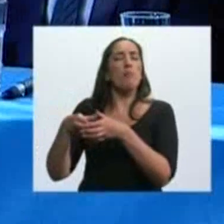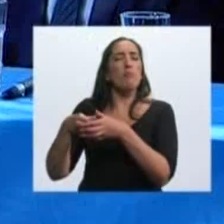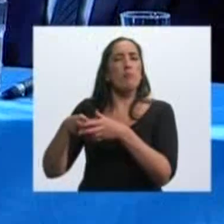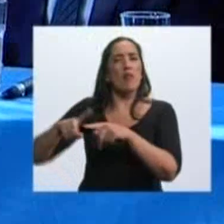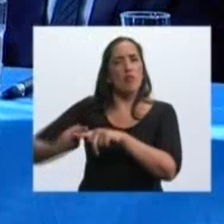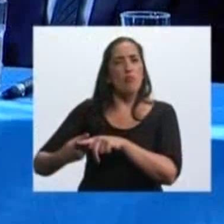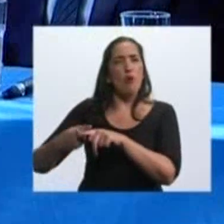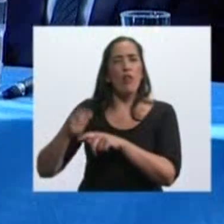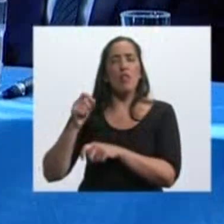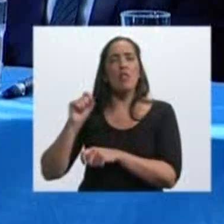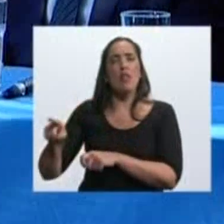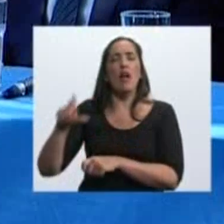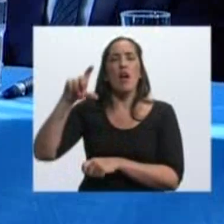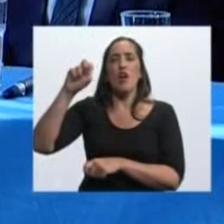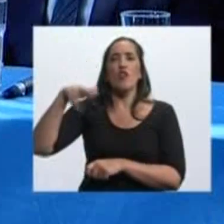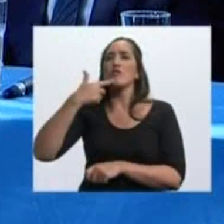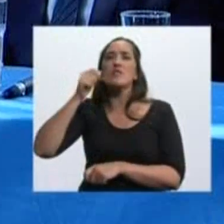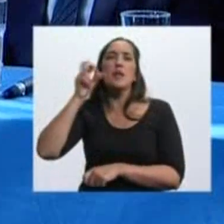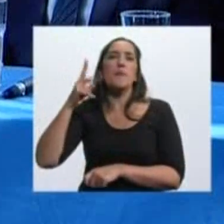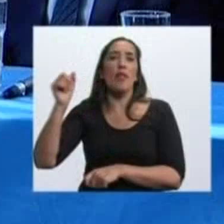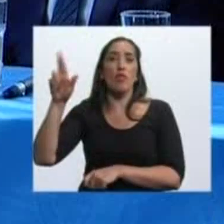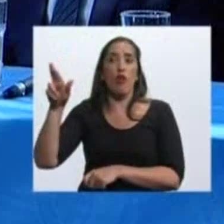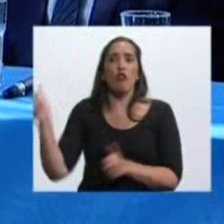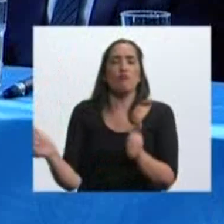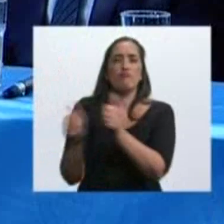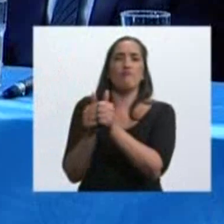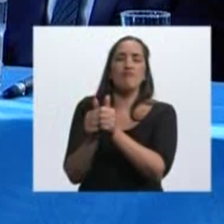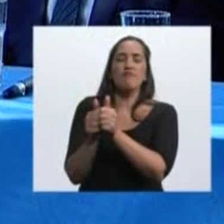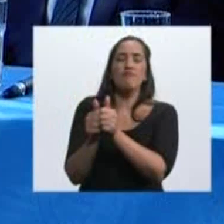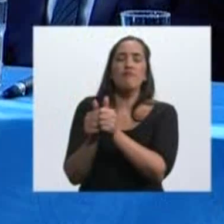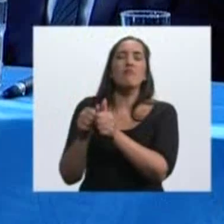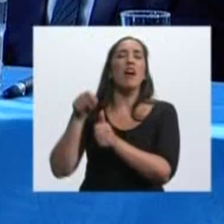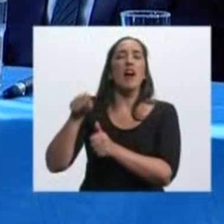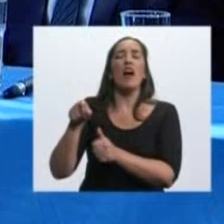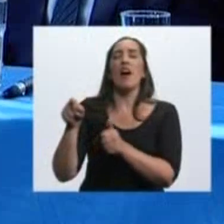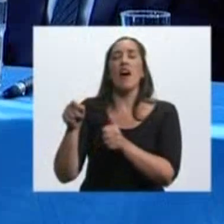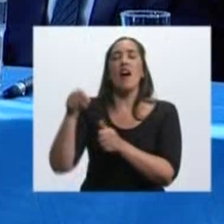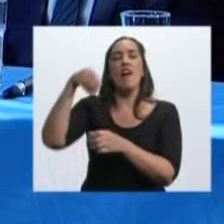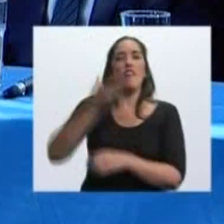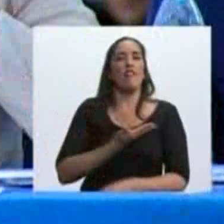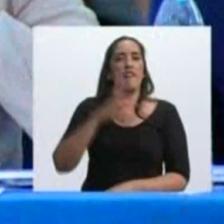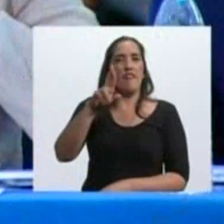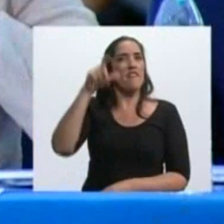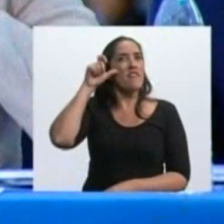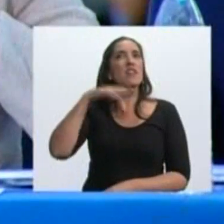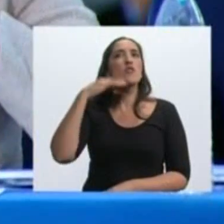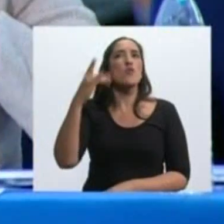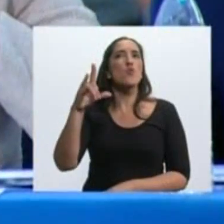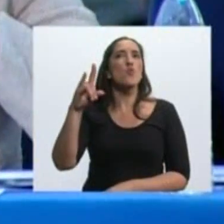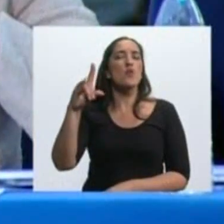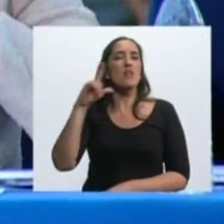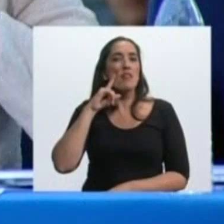acompañó a Héctor J. Cámpora en la fórmula del Frejuli allá en el 11